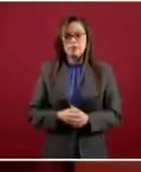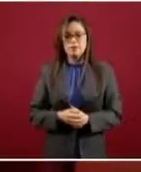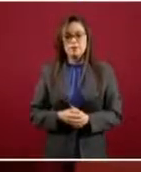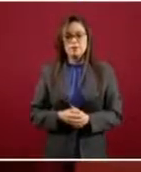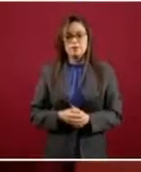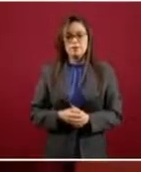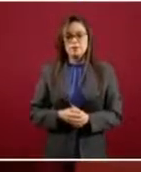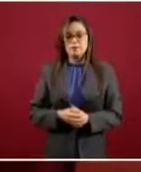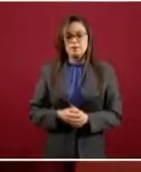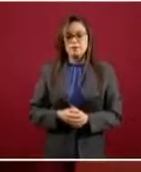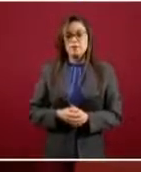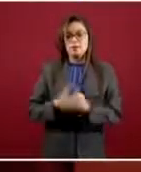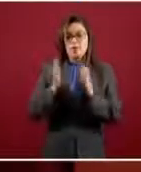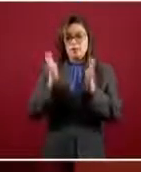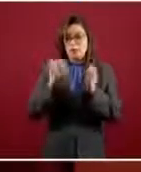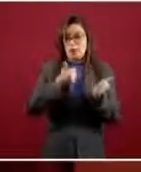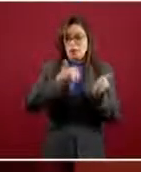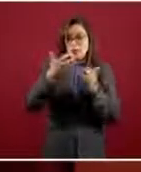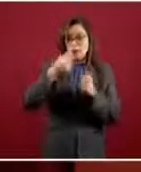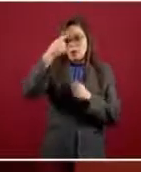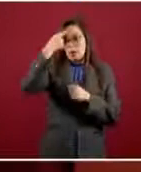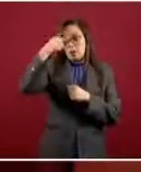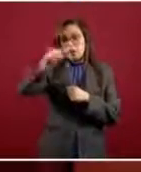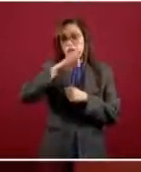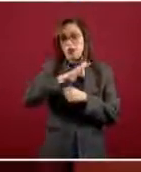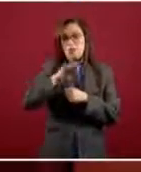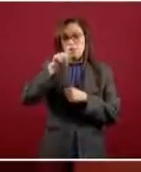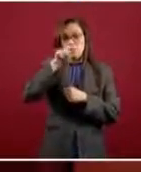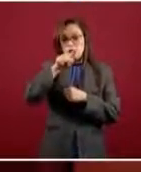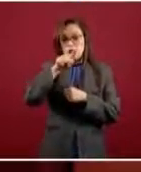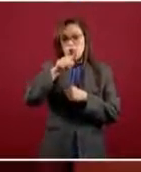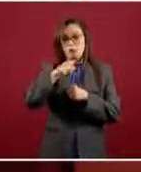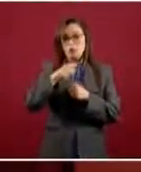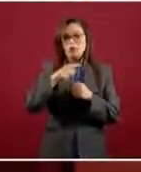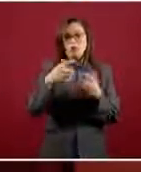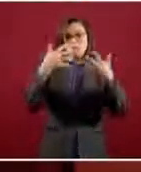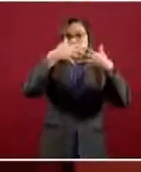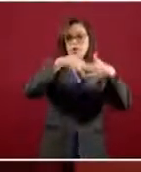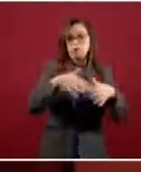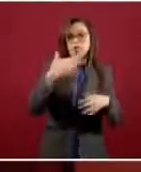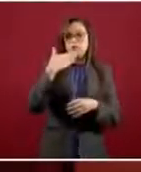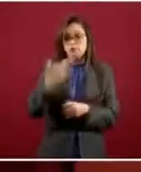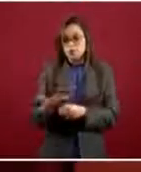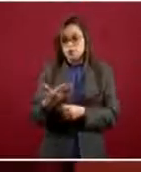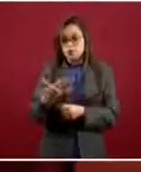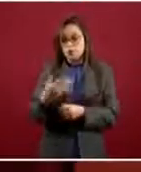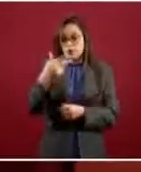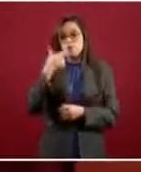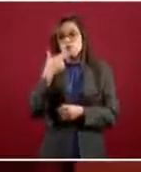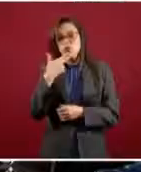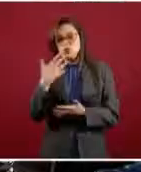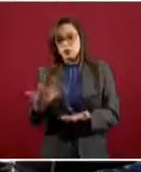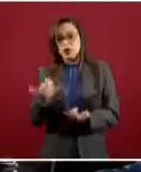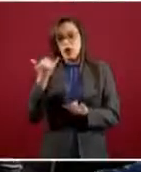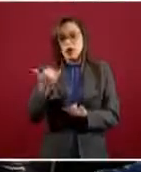ya instalados en los lugares a donde vayan a operar? Si son donados o fueron comprados, por favor. Al doctor Schwartz quisiera yo preguntarle cómo